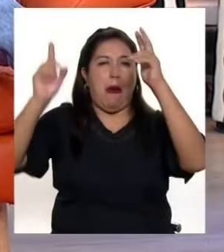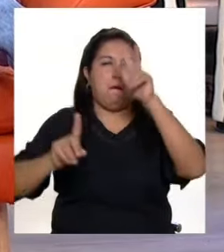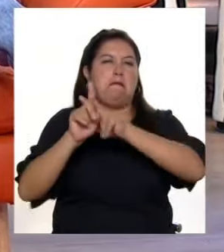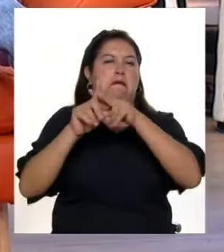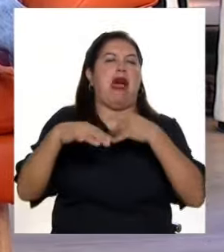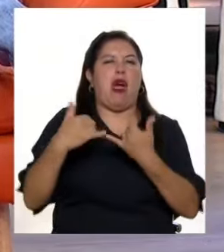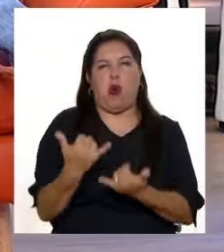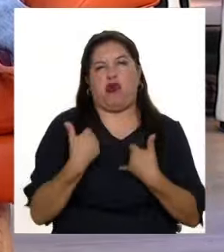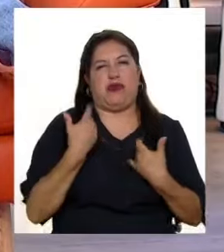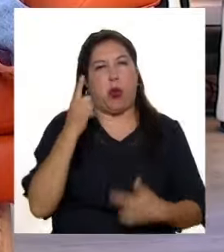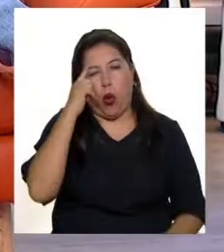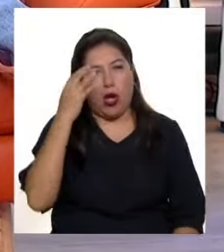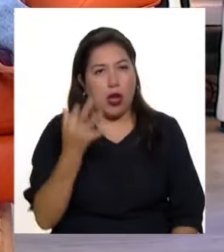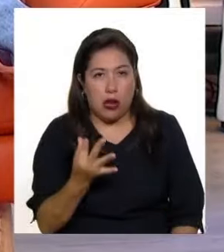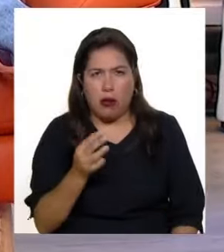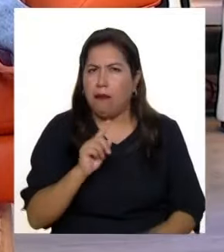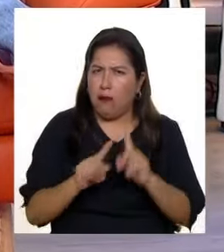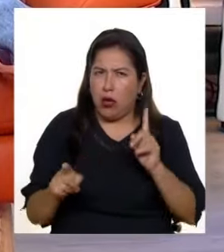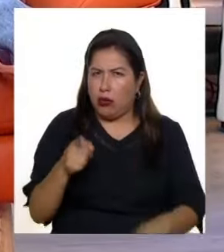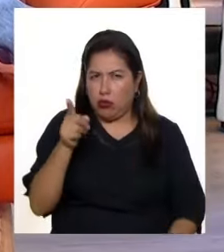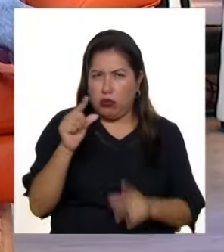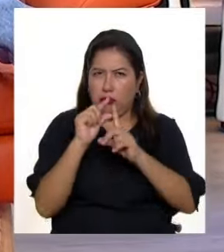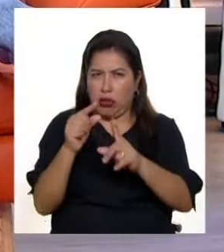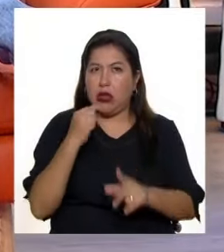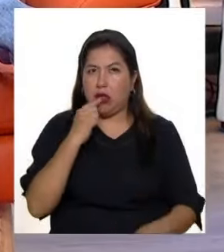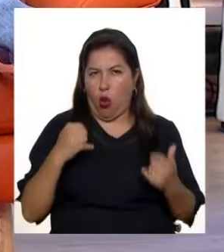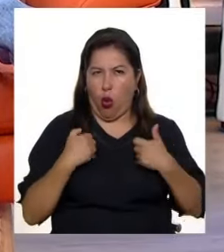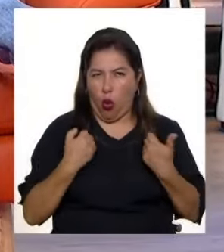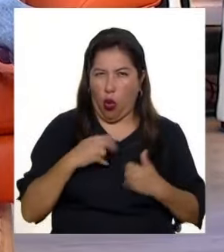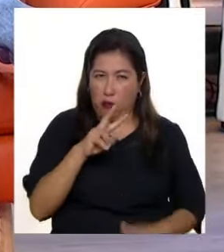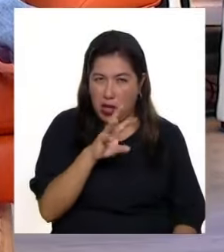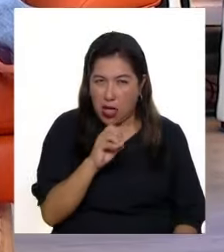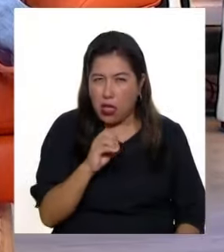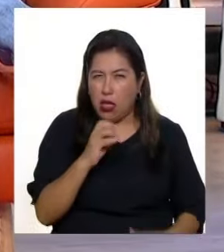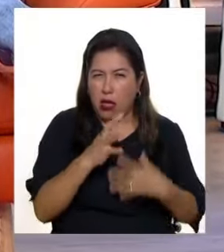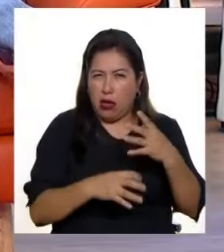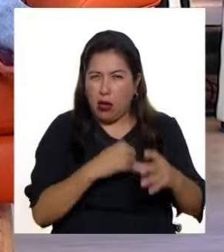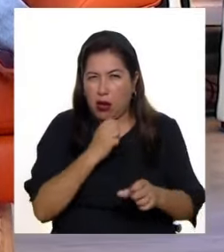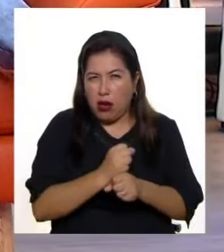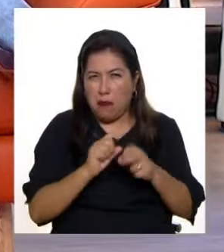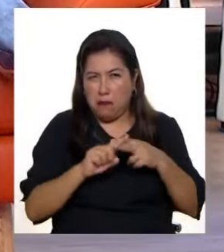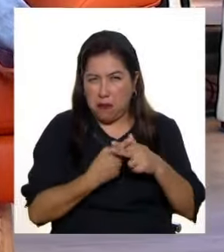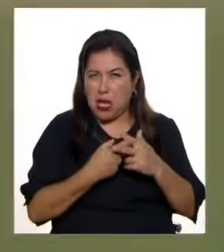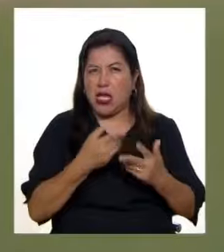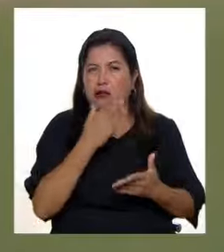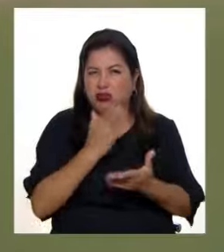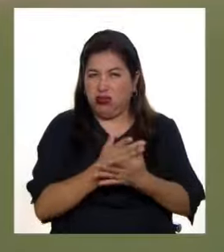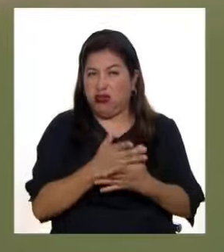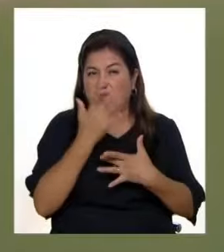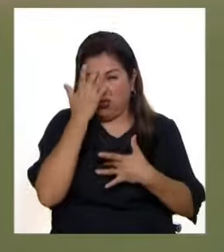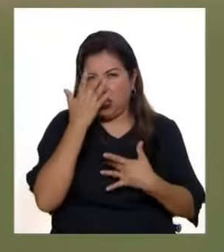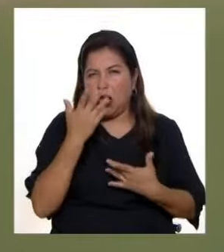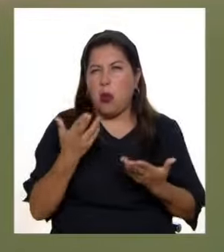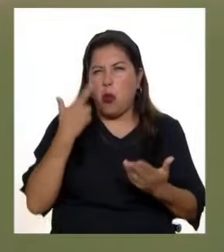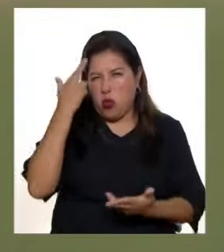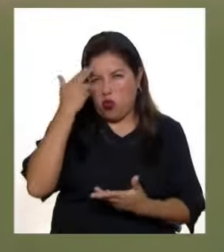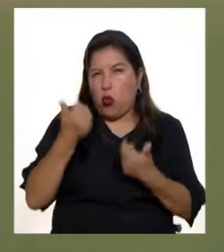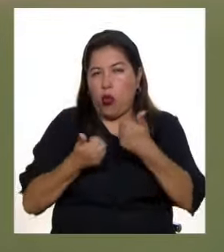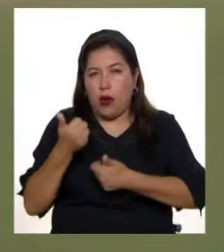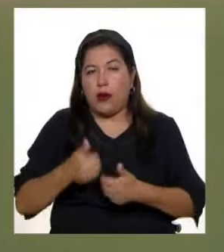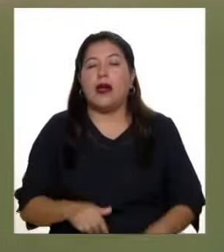embargo, como usted menciona, lo estamos viendo en gente joven, a partir de los 20 años, ¿a causa de qué? La próstata es una glándula que puede tener